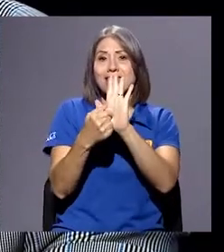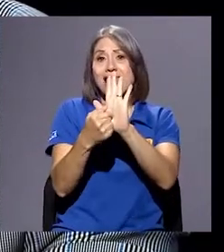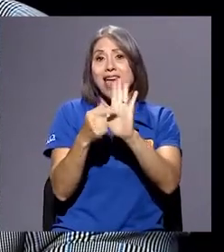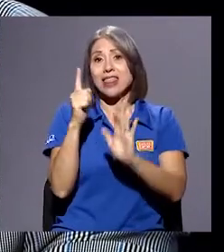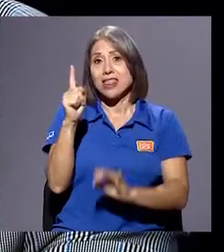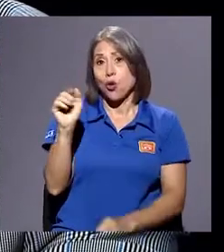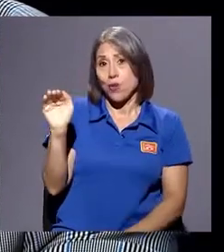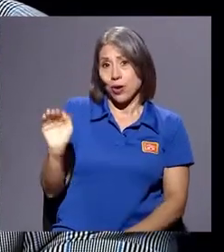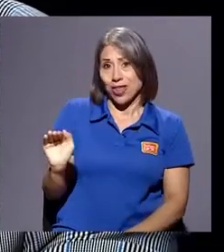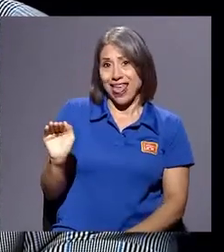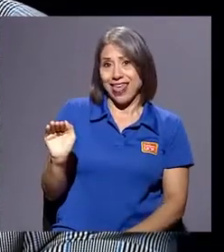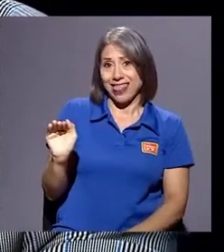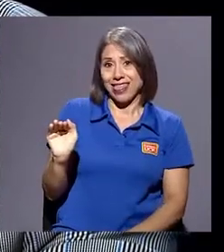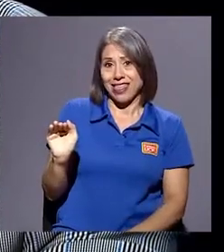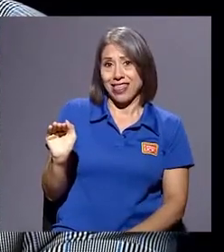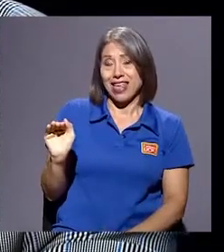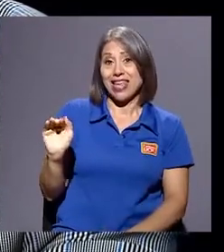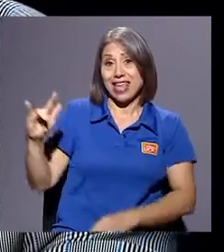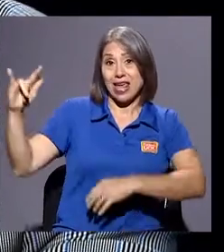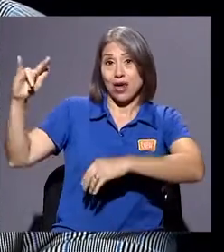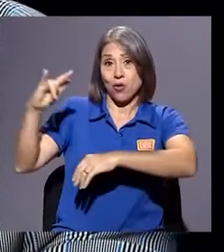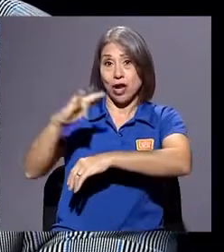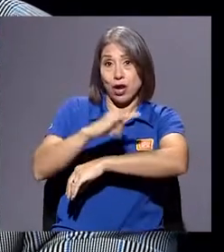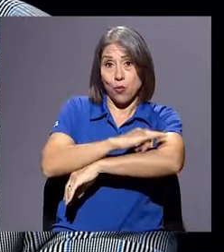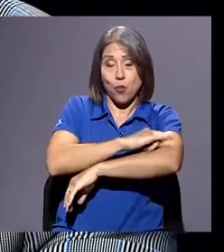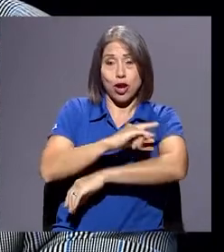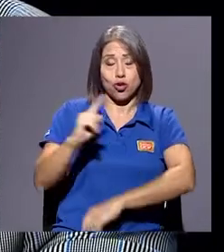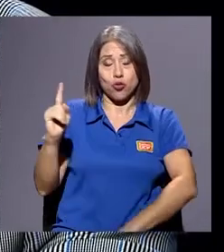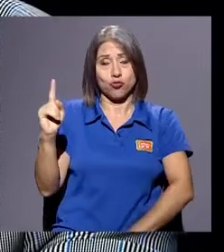de edad que en el aeropuerto lo recibía uno diciendo